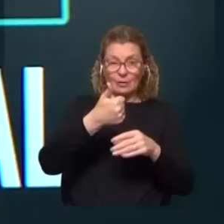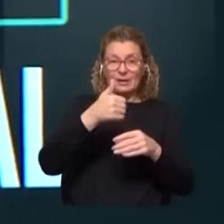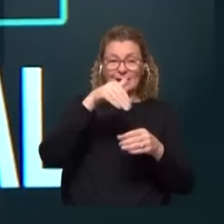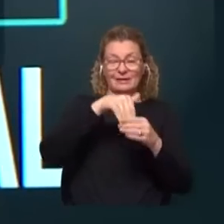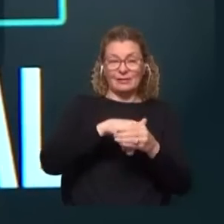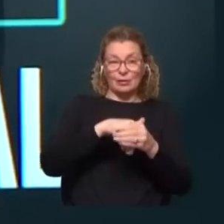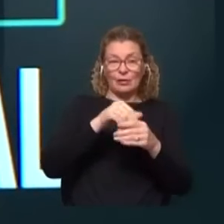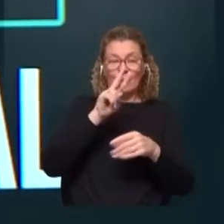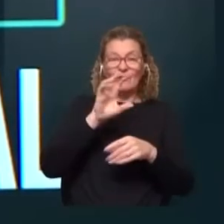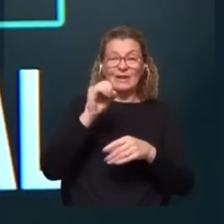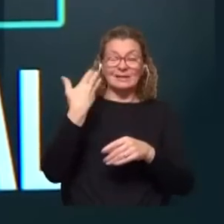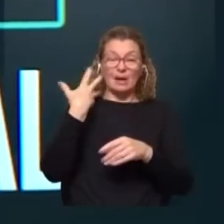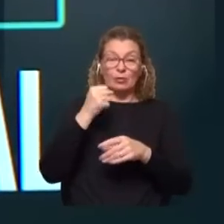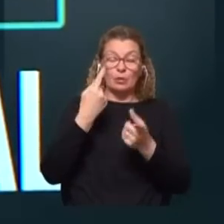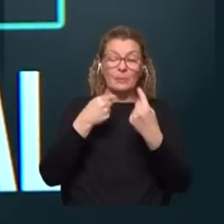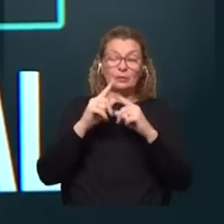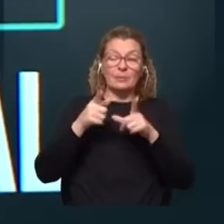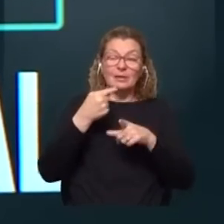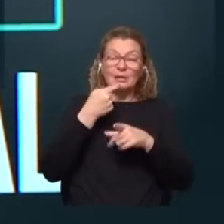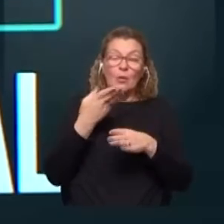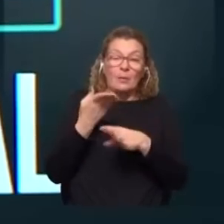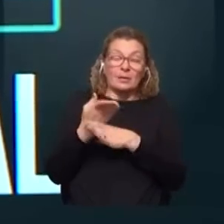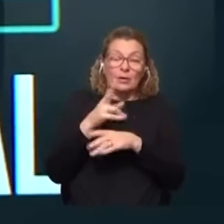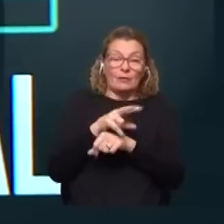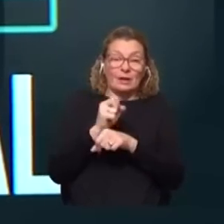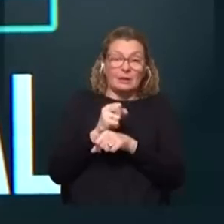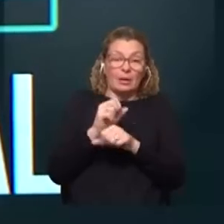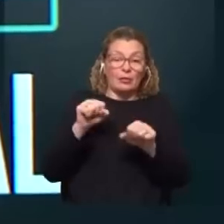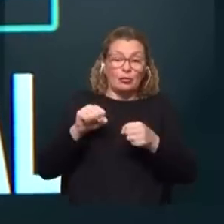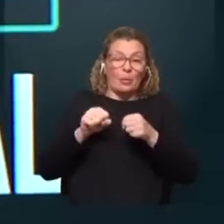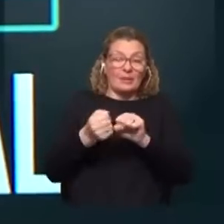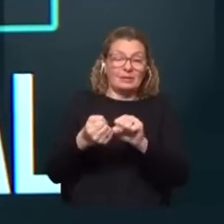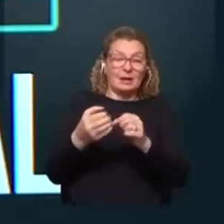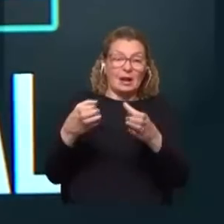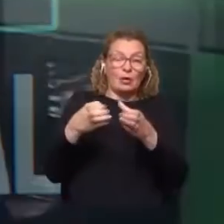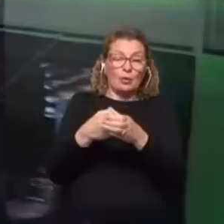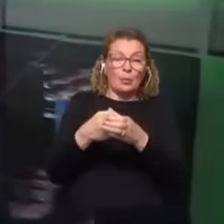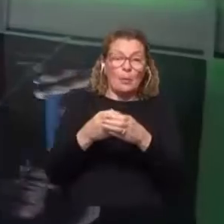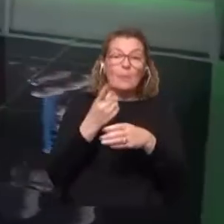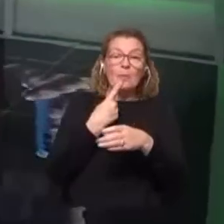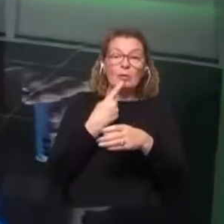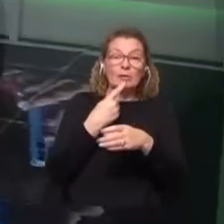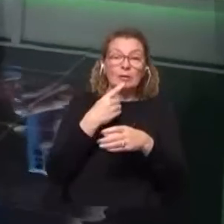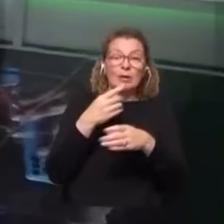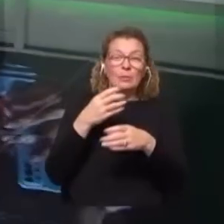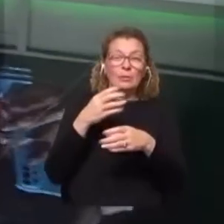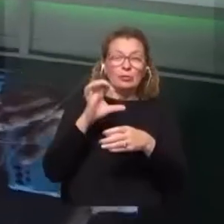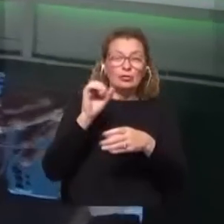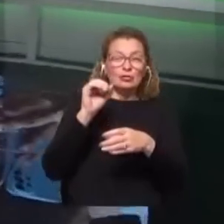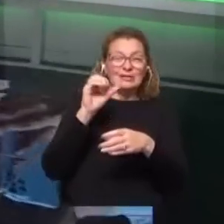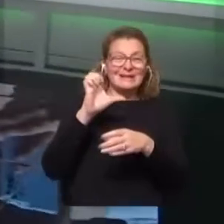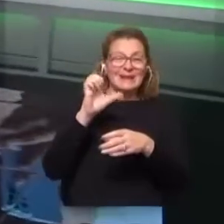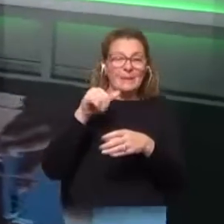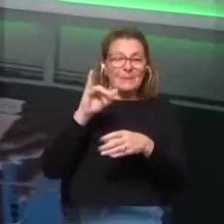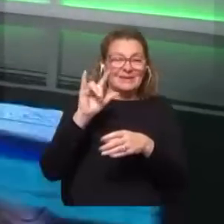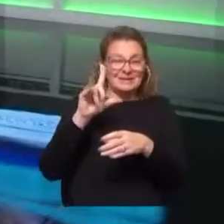las elecciones del 20 de agosto pero también hizo lugar a un pedido de la fiscalía para suspender a su partido el movimiento semilla en una acción que